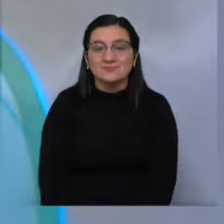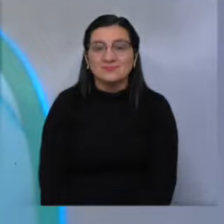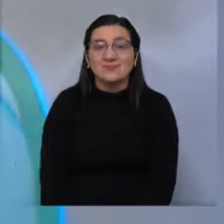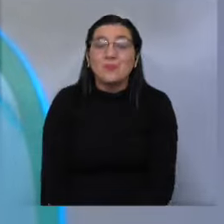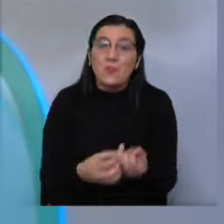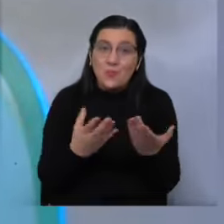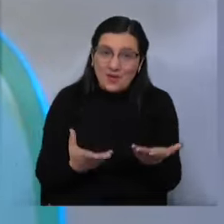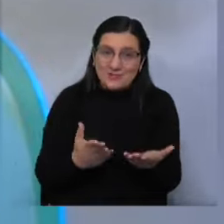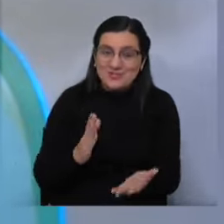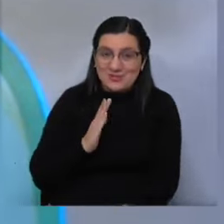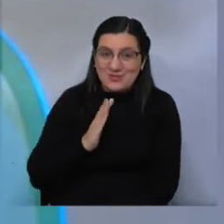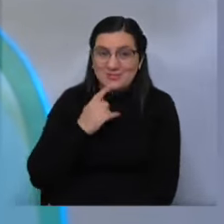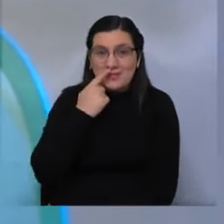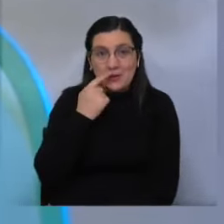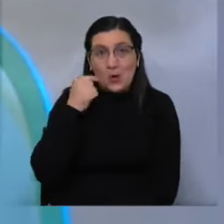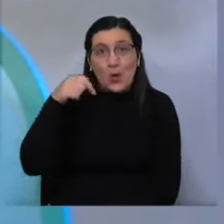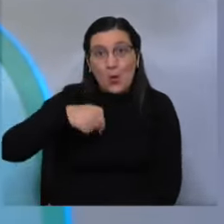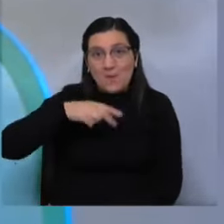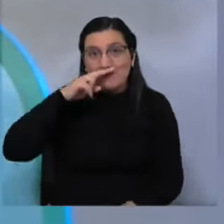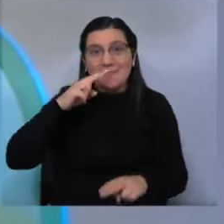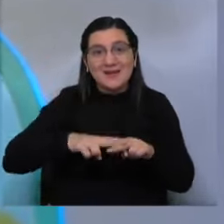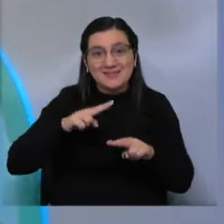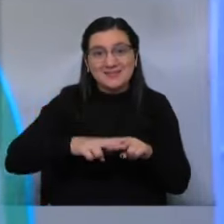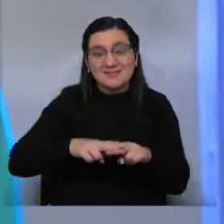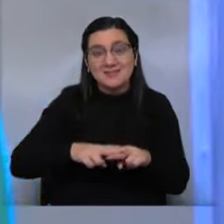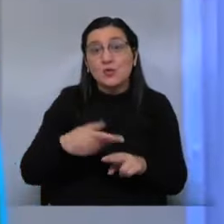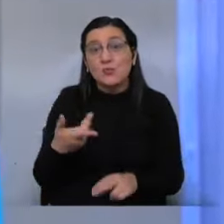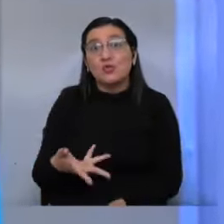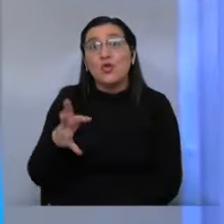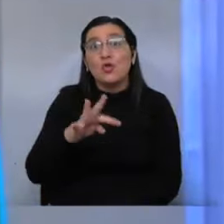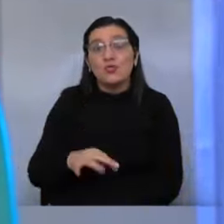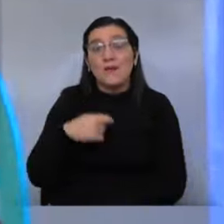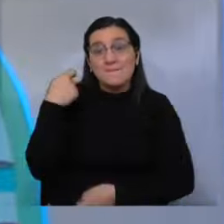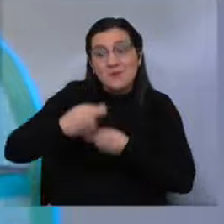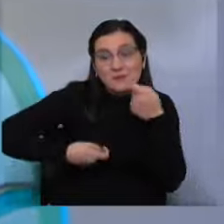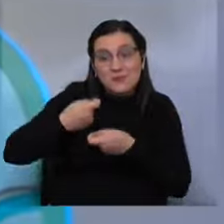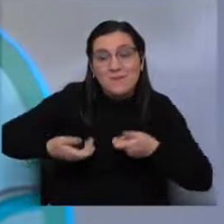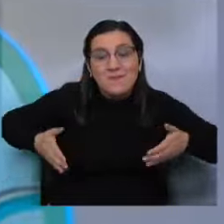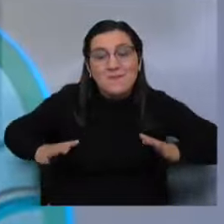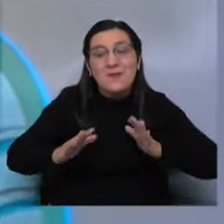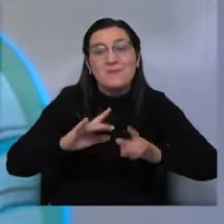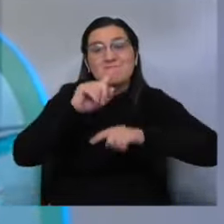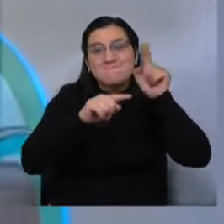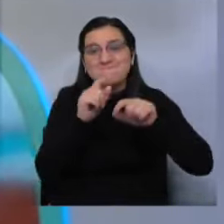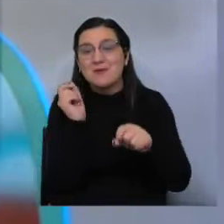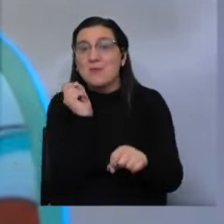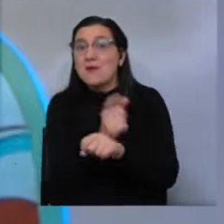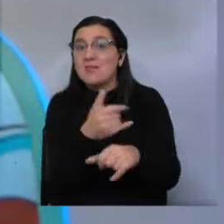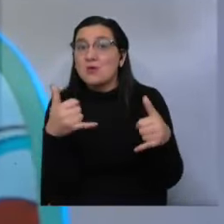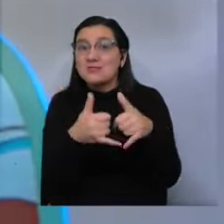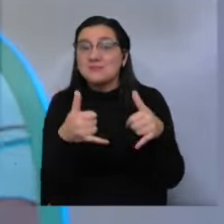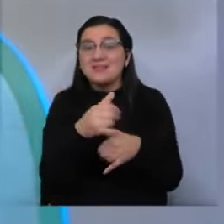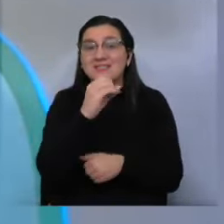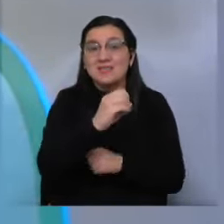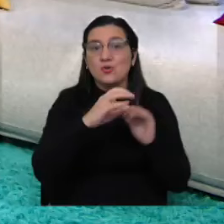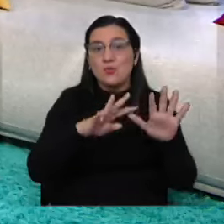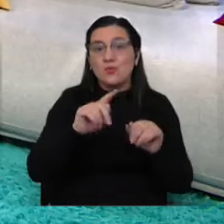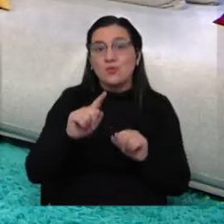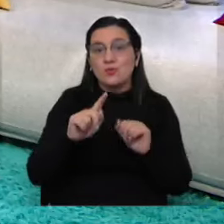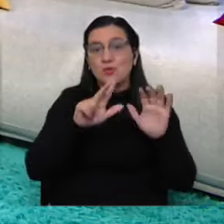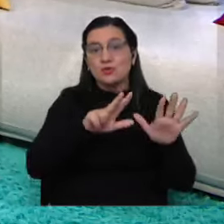y señores hoy es martes y hoy también como todos los días nuestra producción ha preparado una Consigna para que ustedes nos escriban por nuestro WhatsApp 091